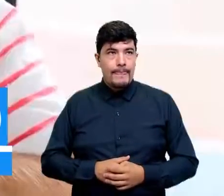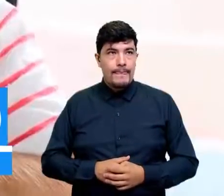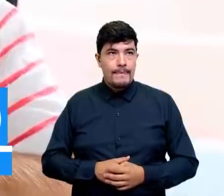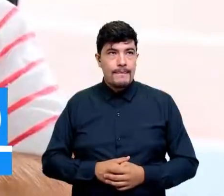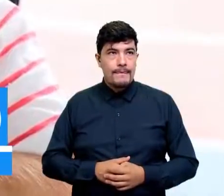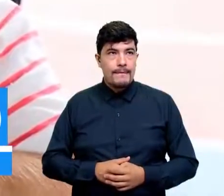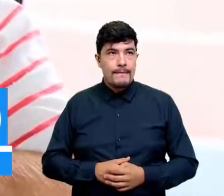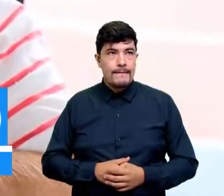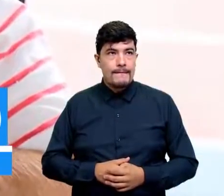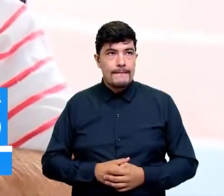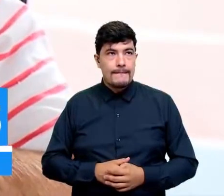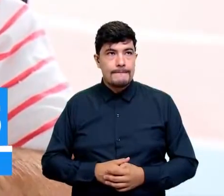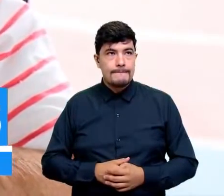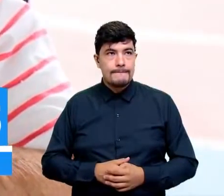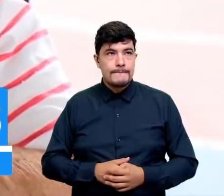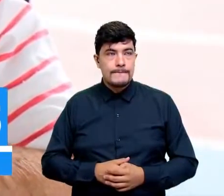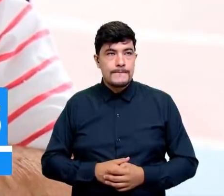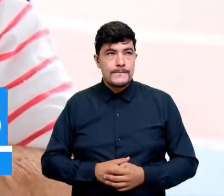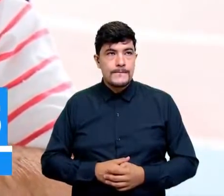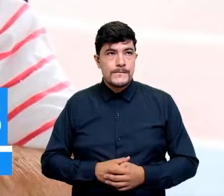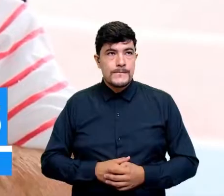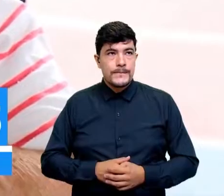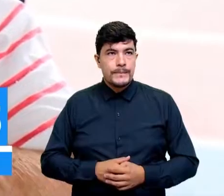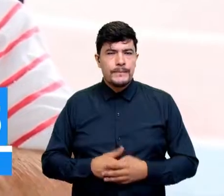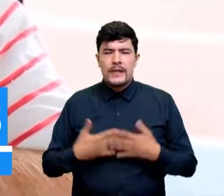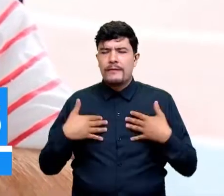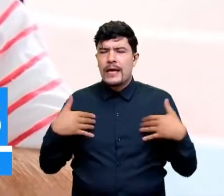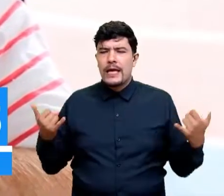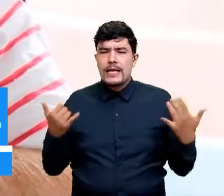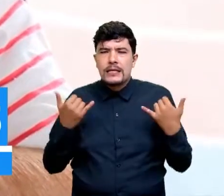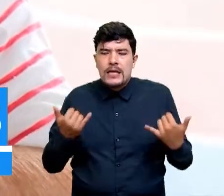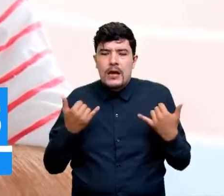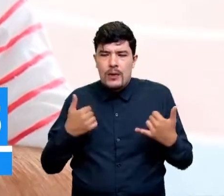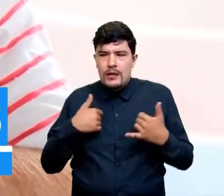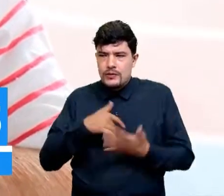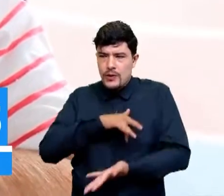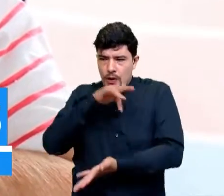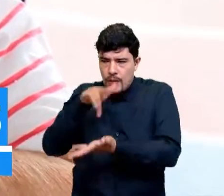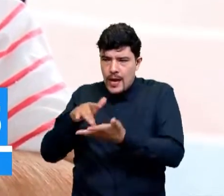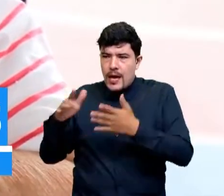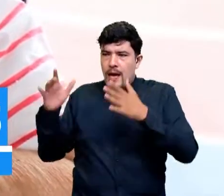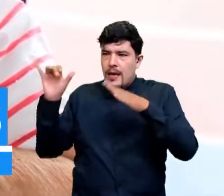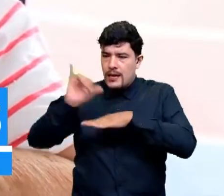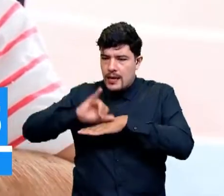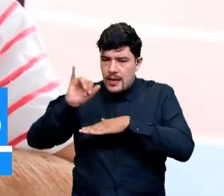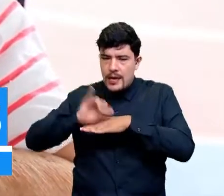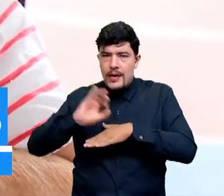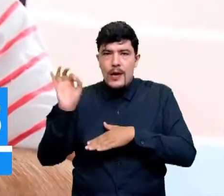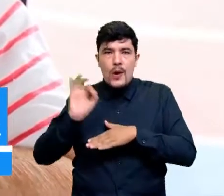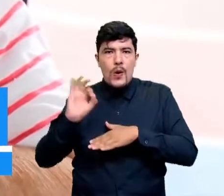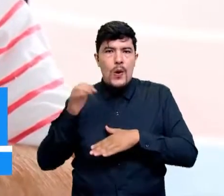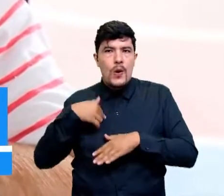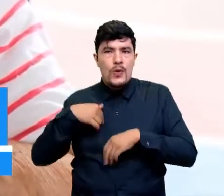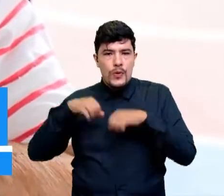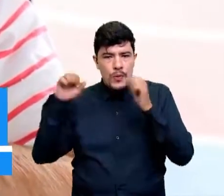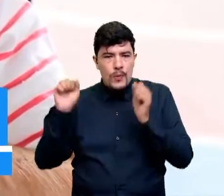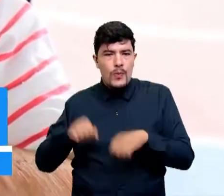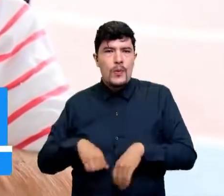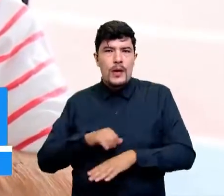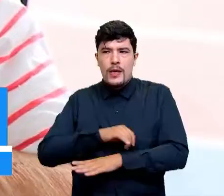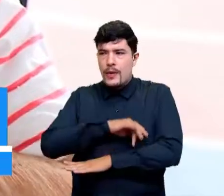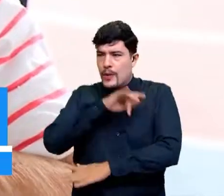Departamental. Me siento muy feliz porque ahora sí puedo ir a la iglesia y puedo ir a la votación y en